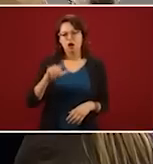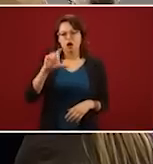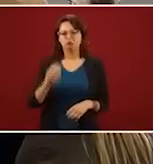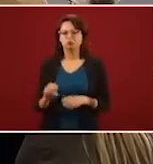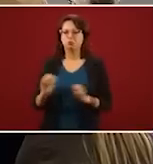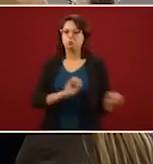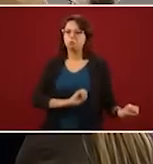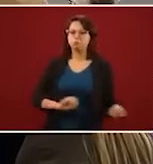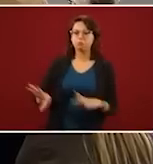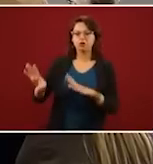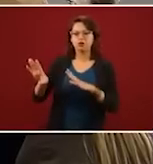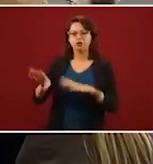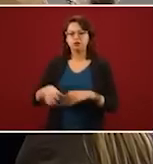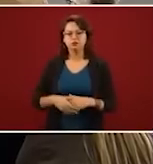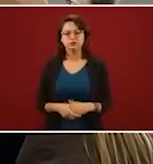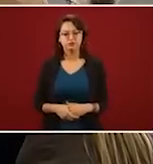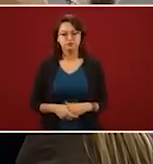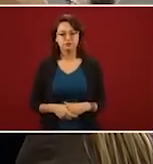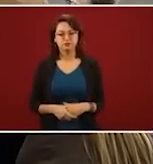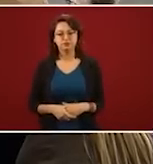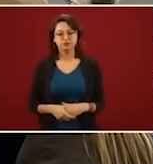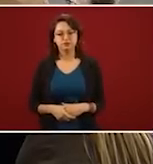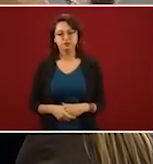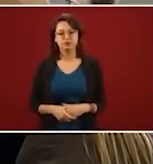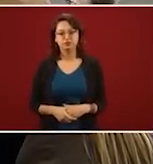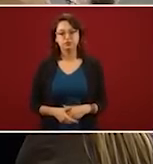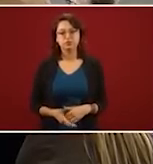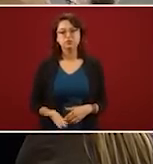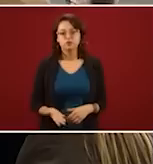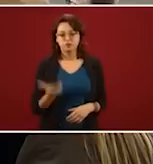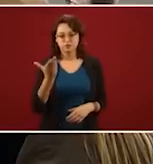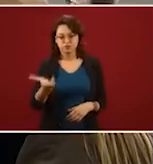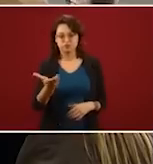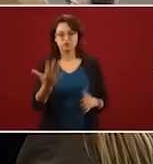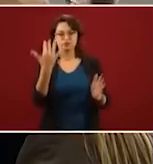atención, pues lean, ¿no?, el artículo